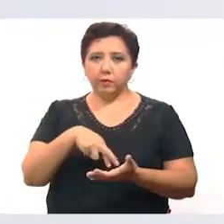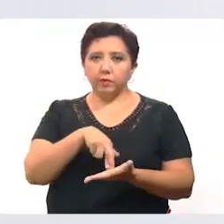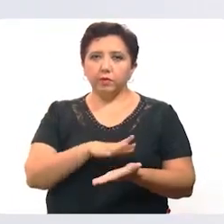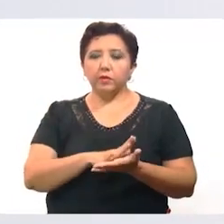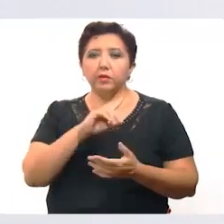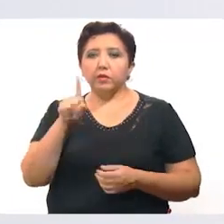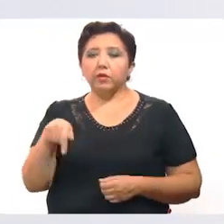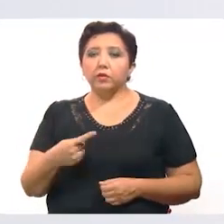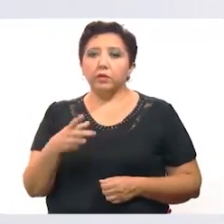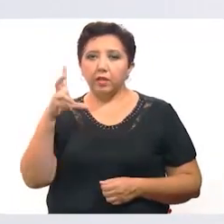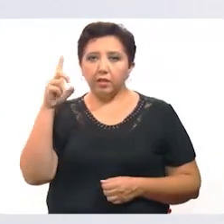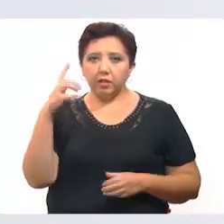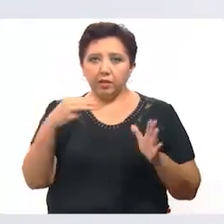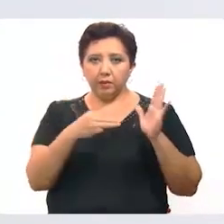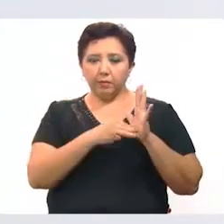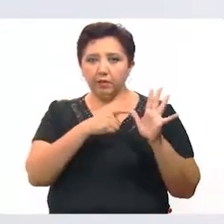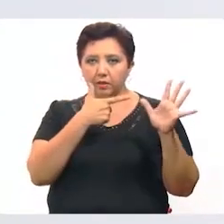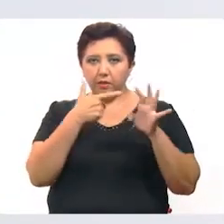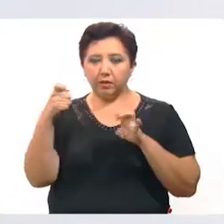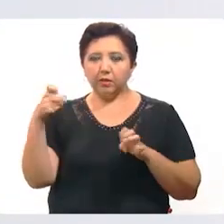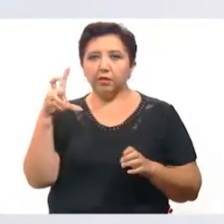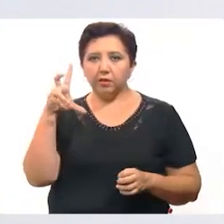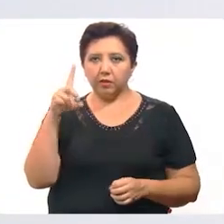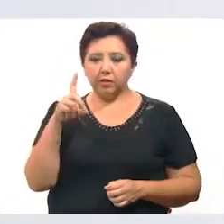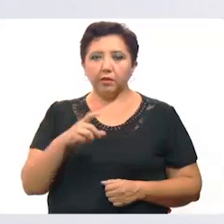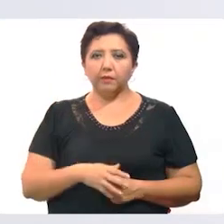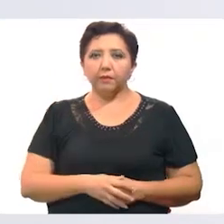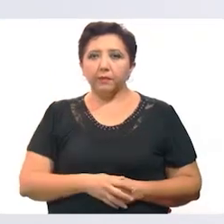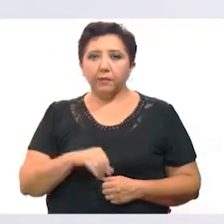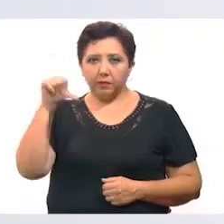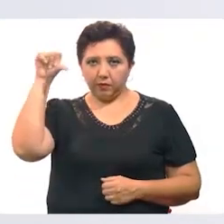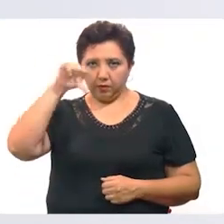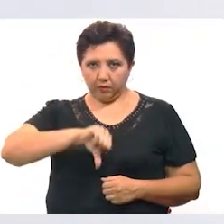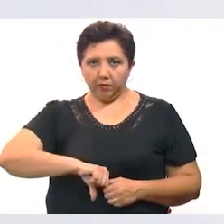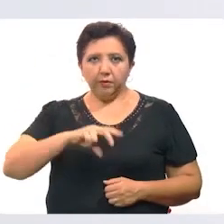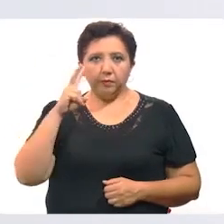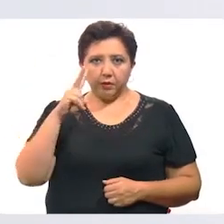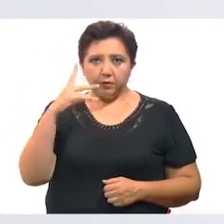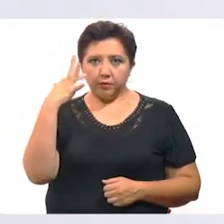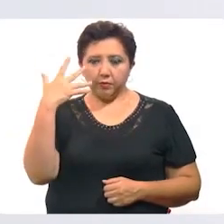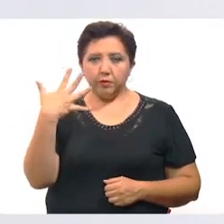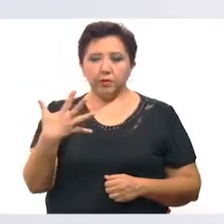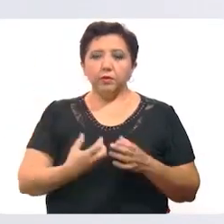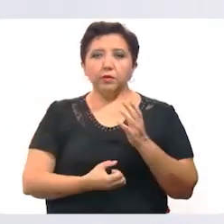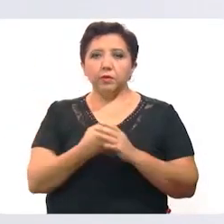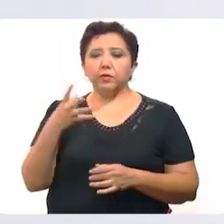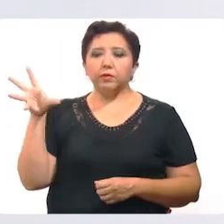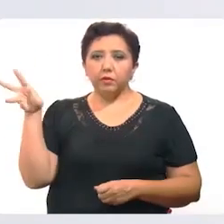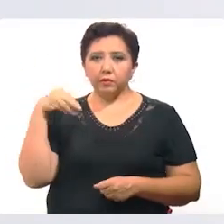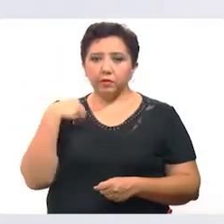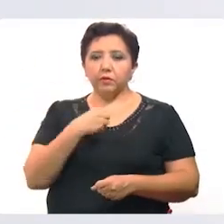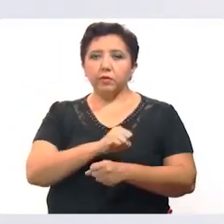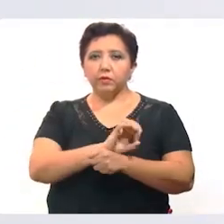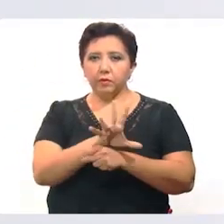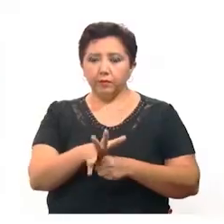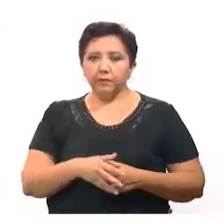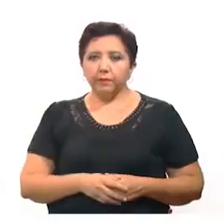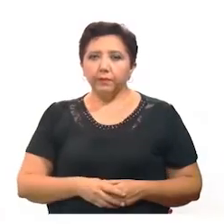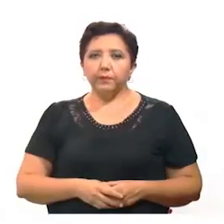contagios registrados, que son 30.730. Hoy se detectaron 55 nuevos contagios de